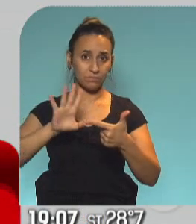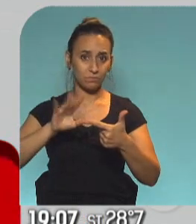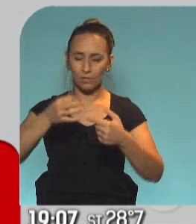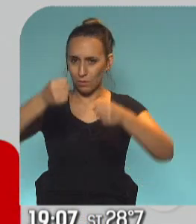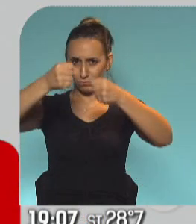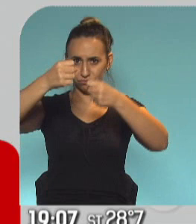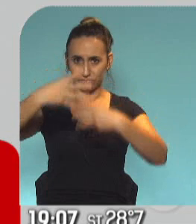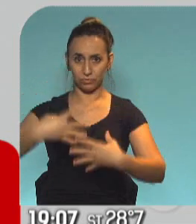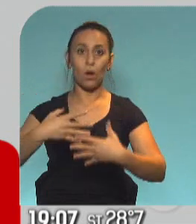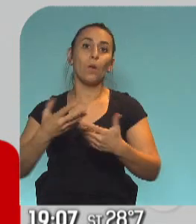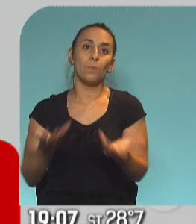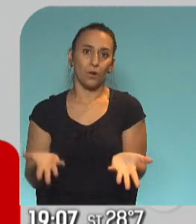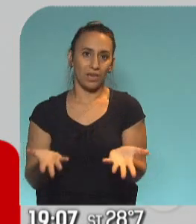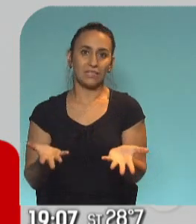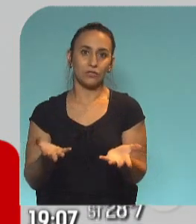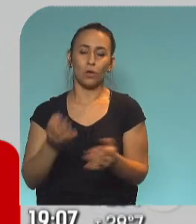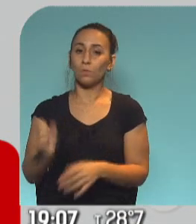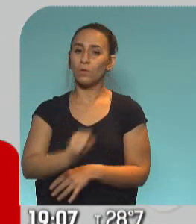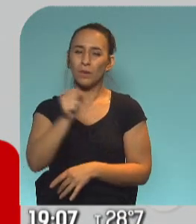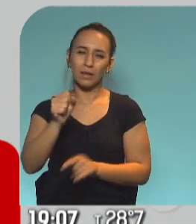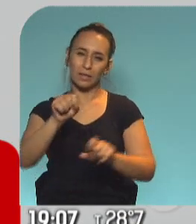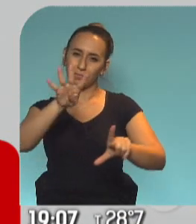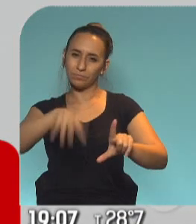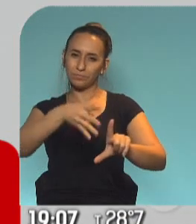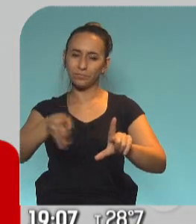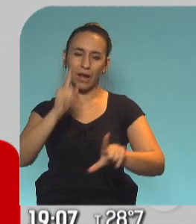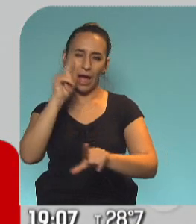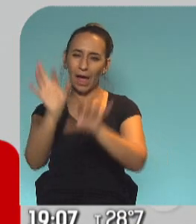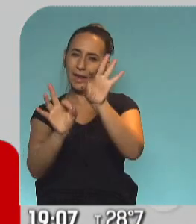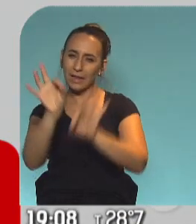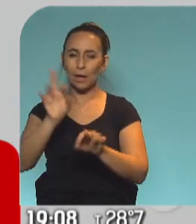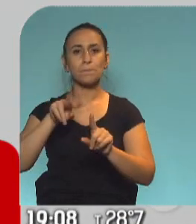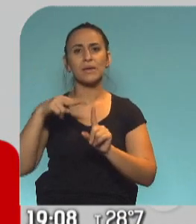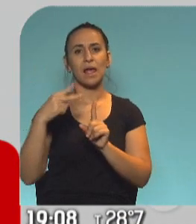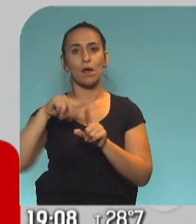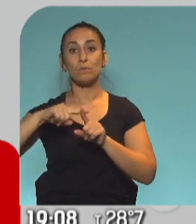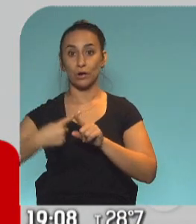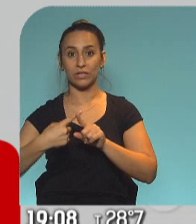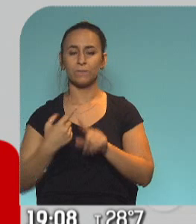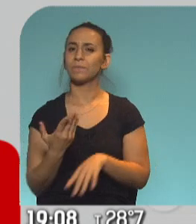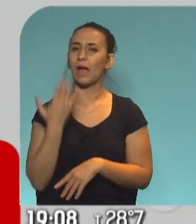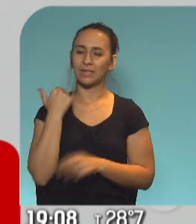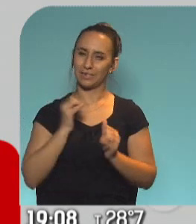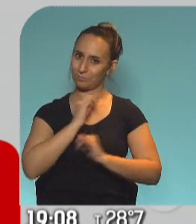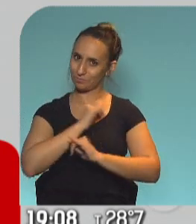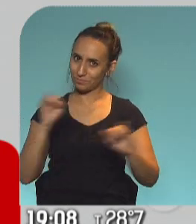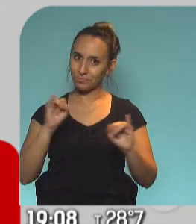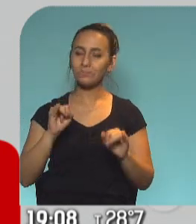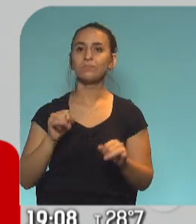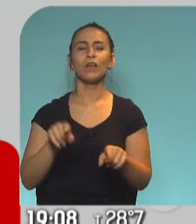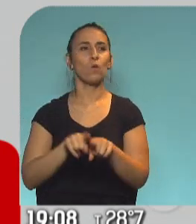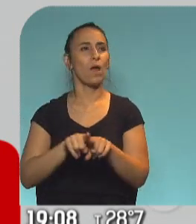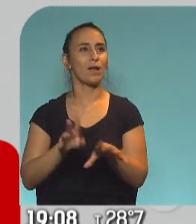eso lo importante acá, para analizarlo, sobre todo para enfocarlo desde el punto de vista político, decíamos ayer que hay como una batalla, y me voy a